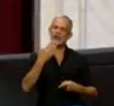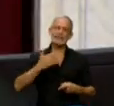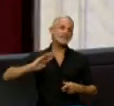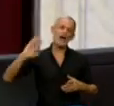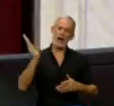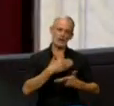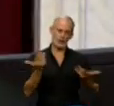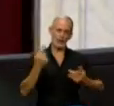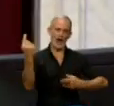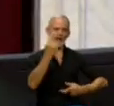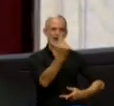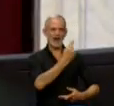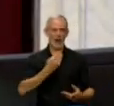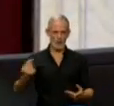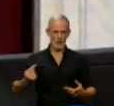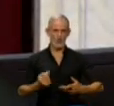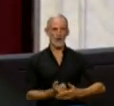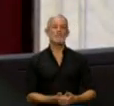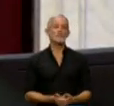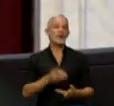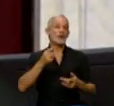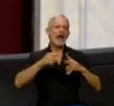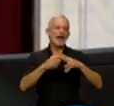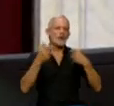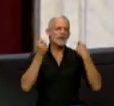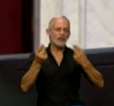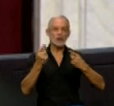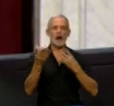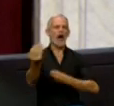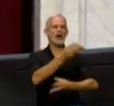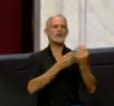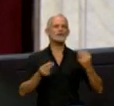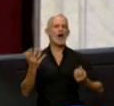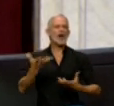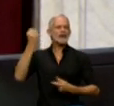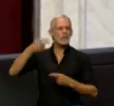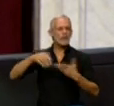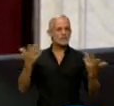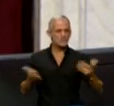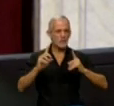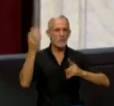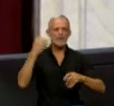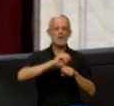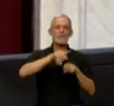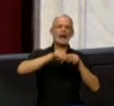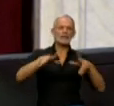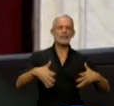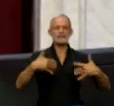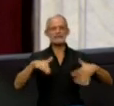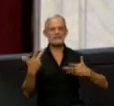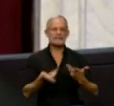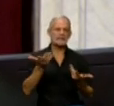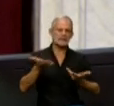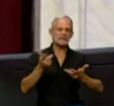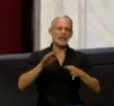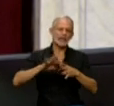nosotros porque es una herramienta que sirve para ayudar a recuperar a aquellos que por la pandemia se fueron